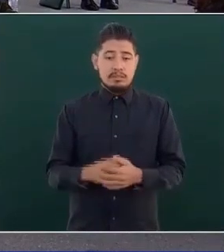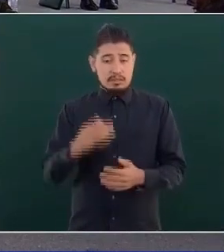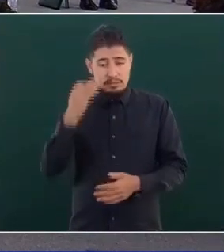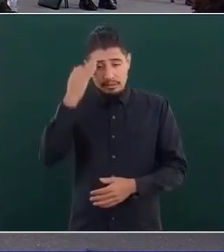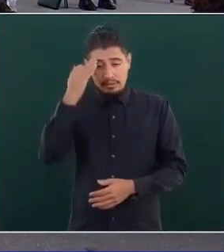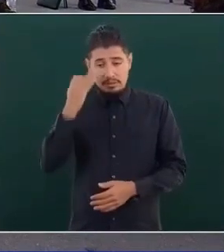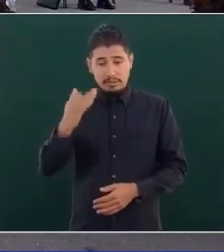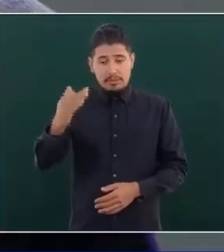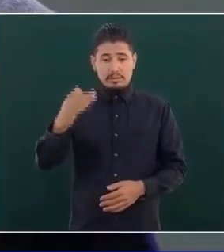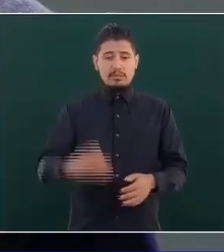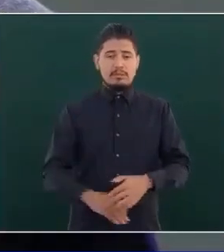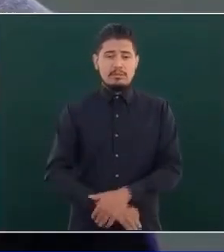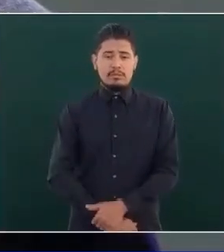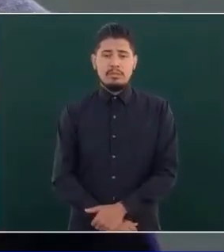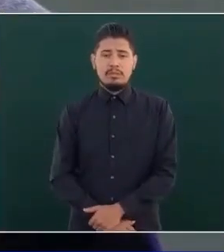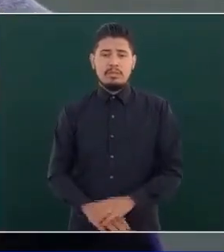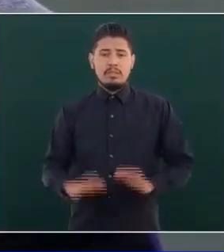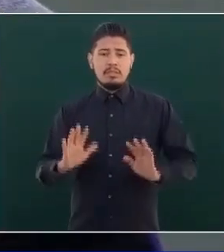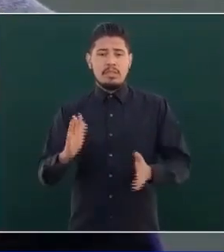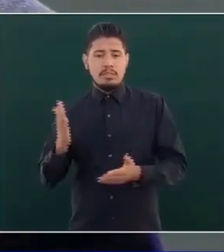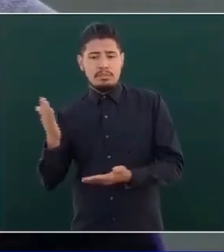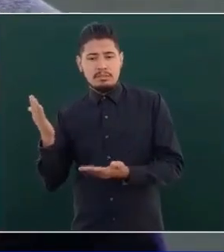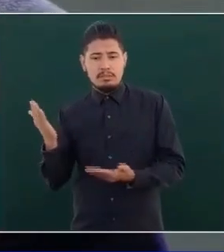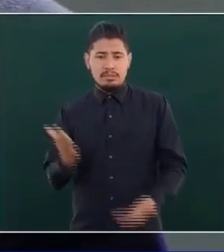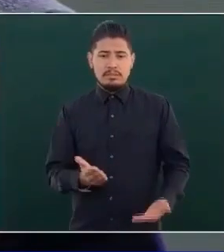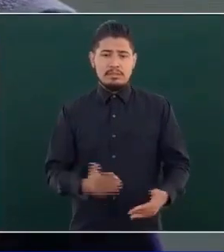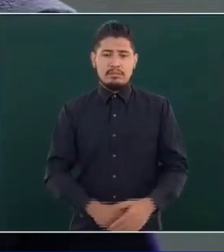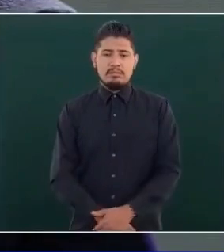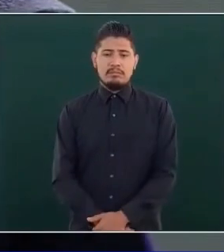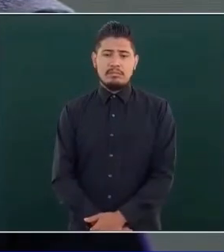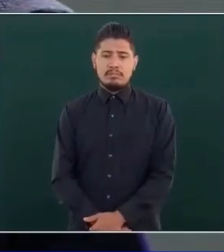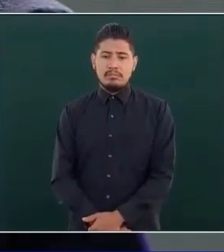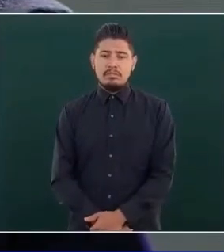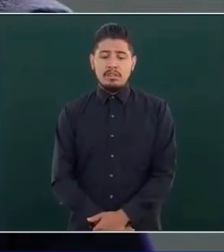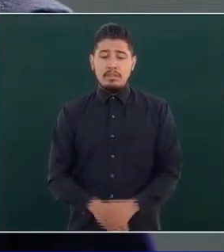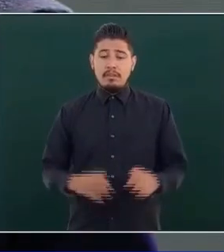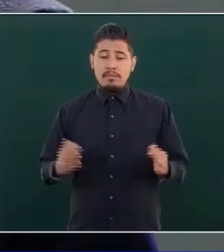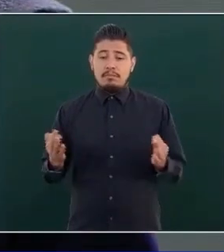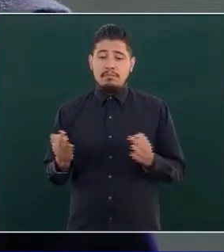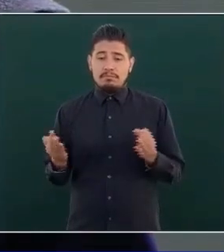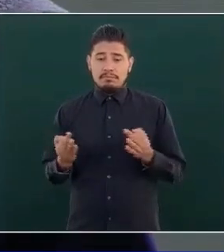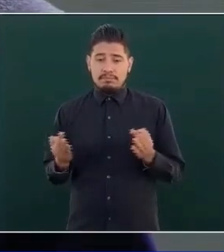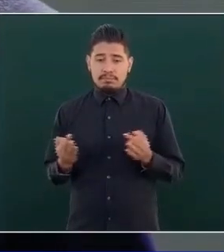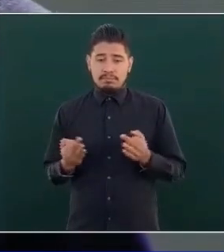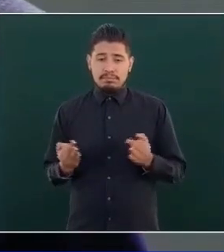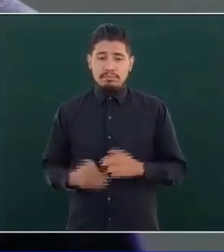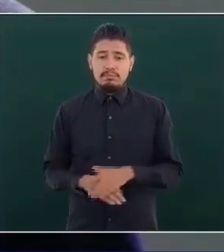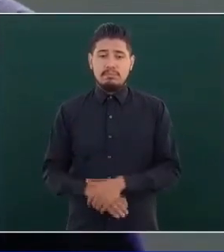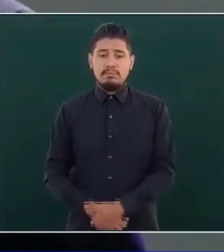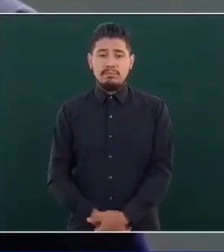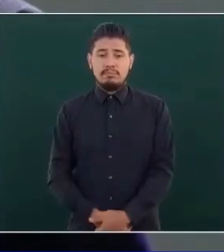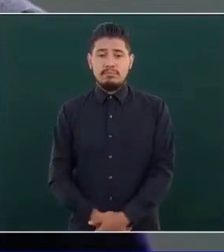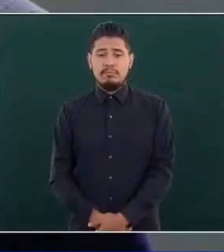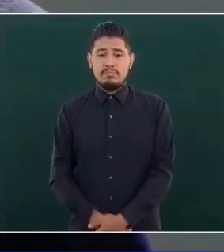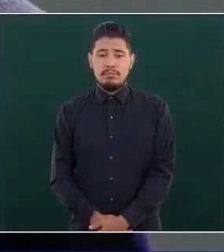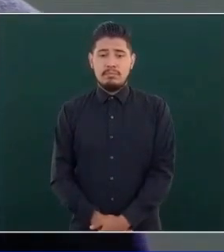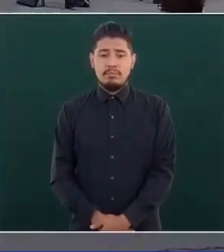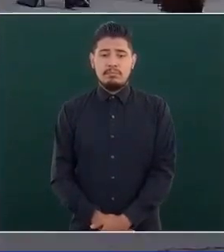tiempo, ya la llegada del invierno, vamos